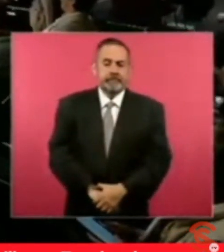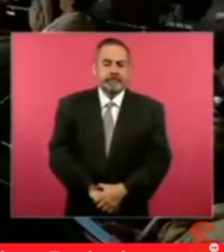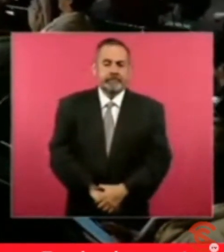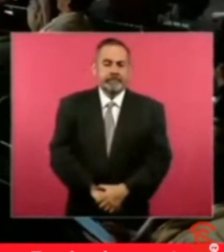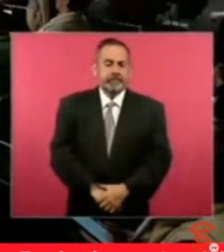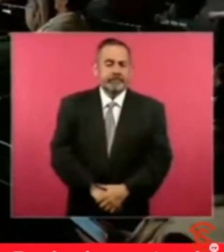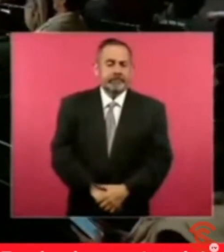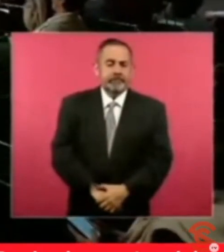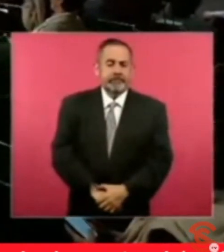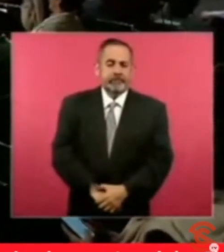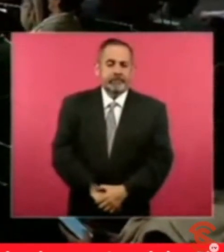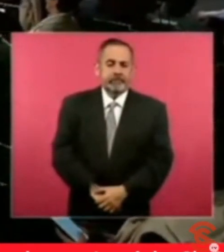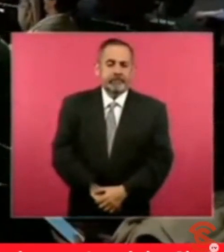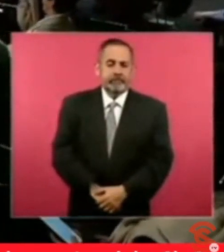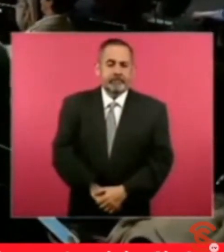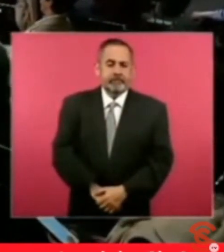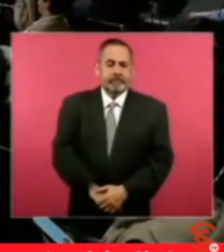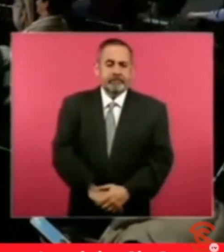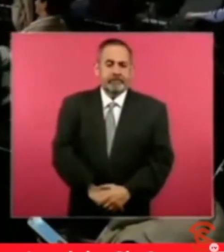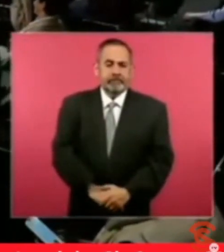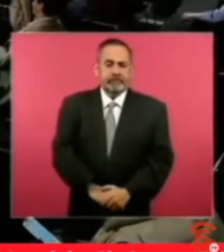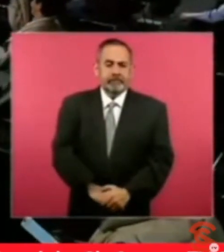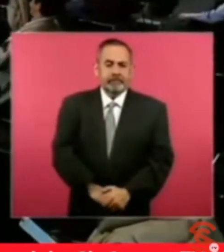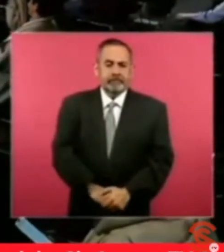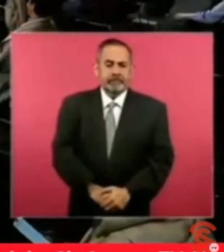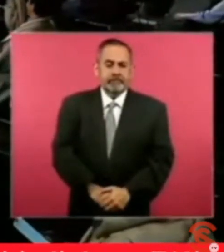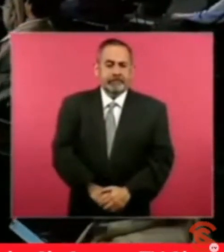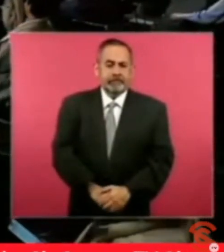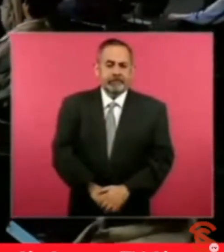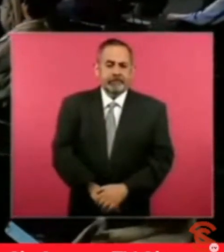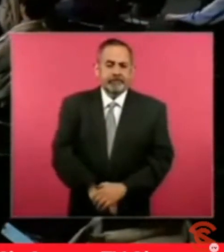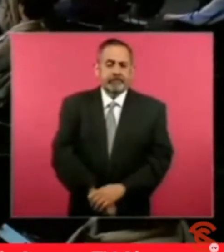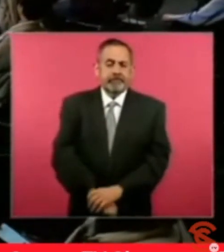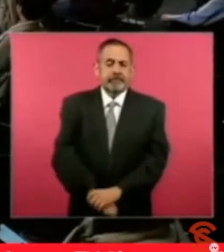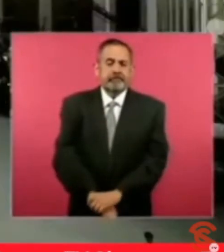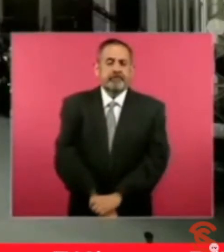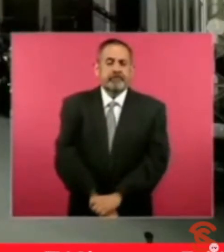No. Una supuesta destitución por un